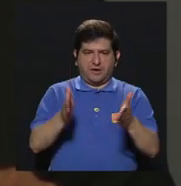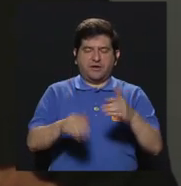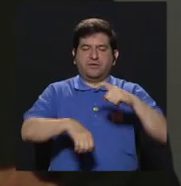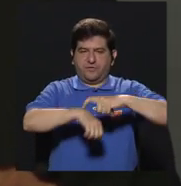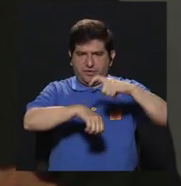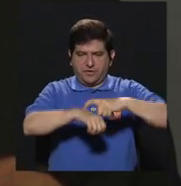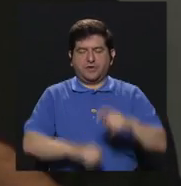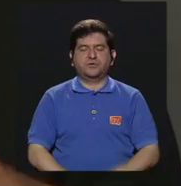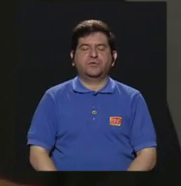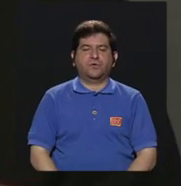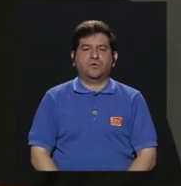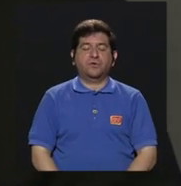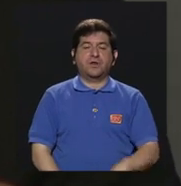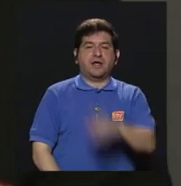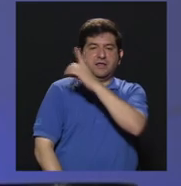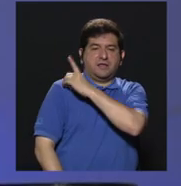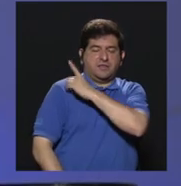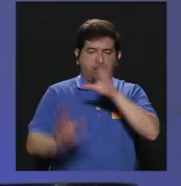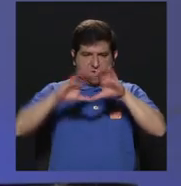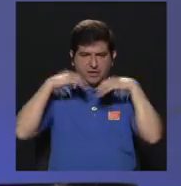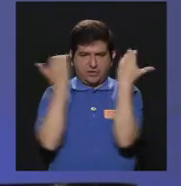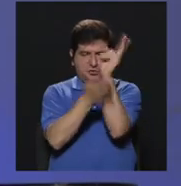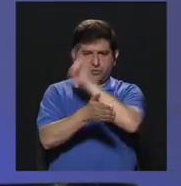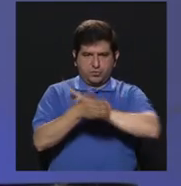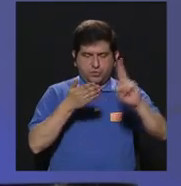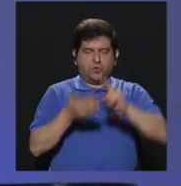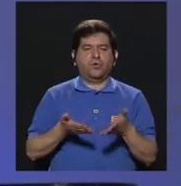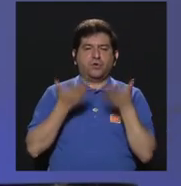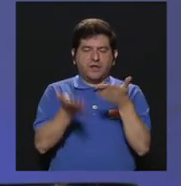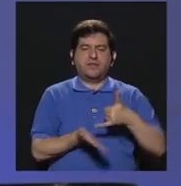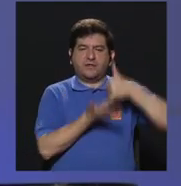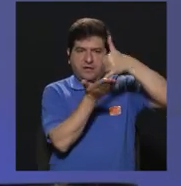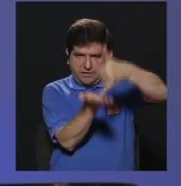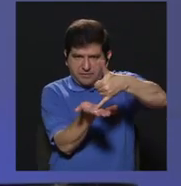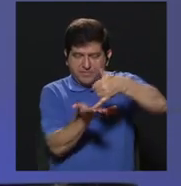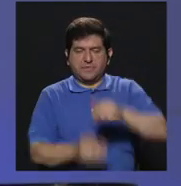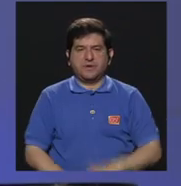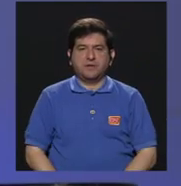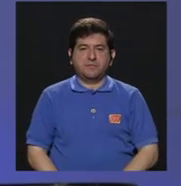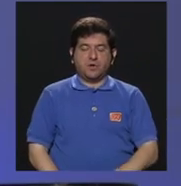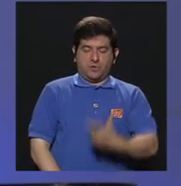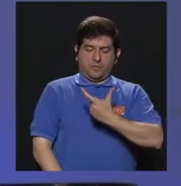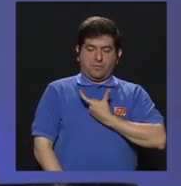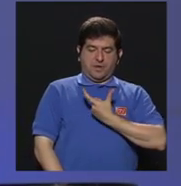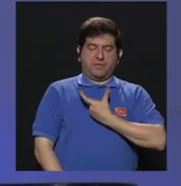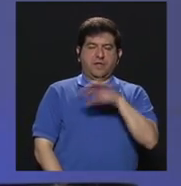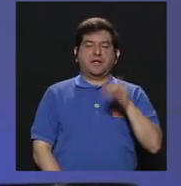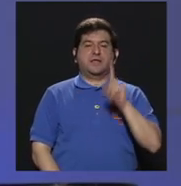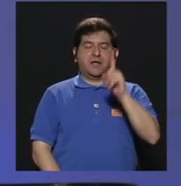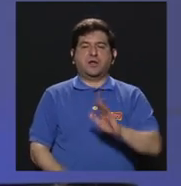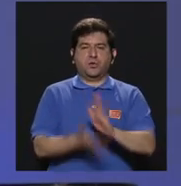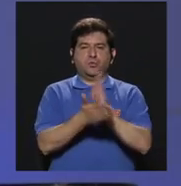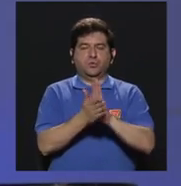señora directora del Consejo Universitario procederán a hacer la entrega de este premio, que consiste en una medalla y un